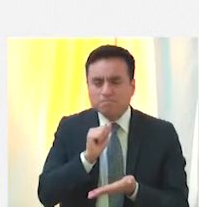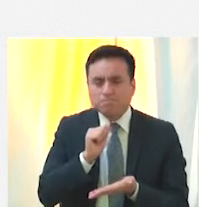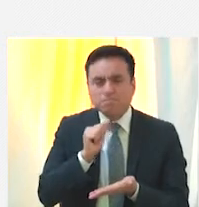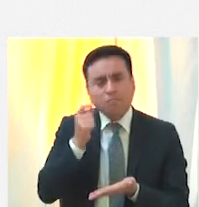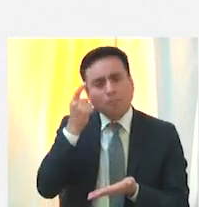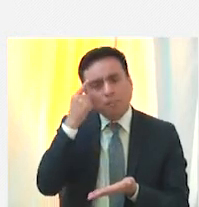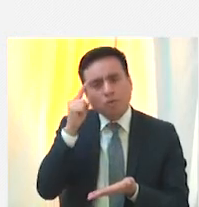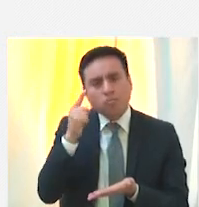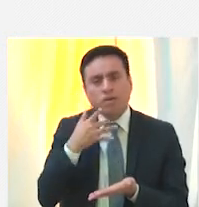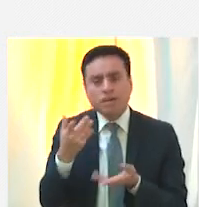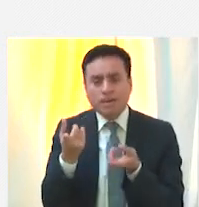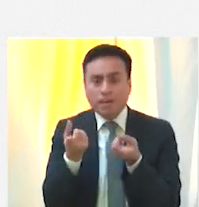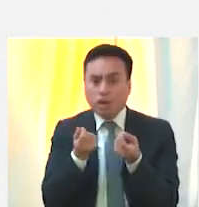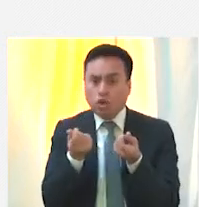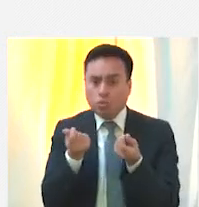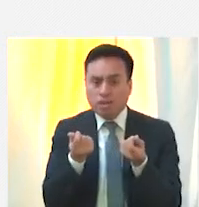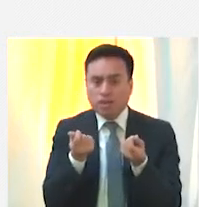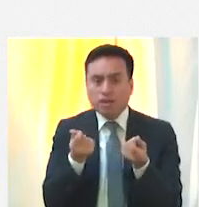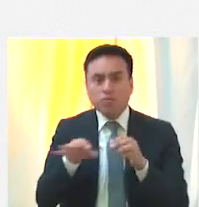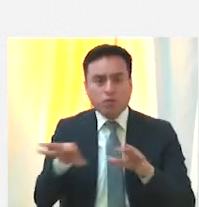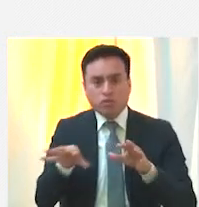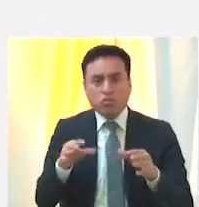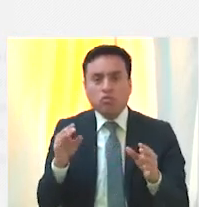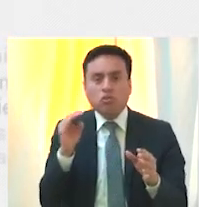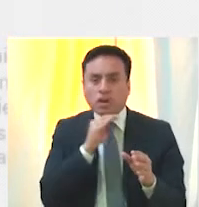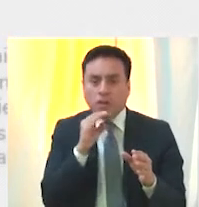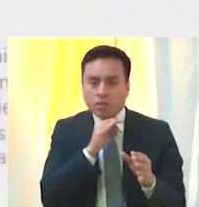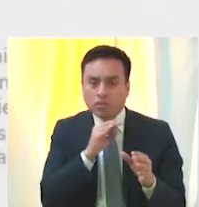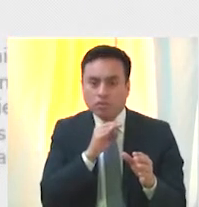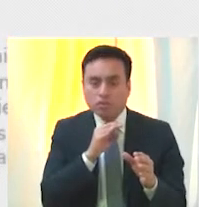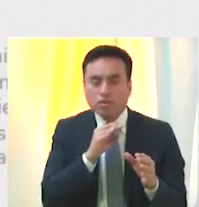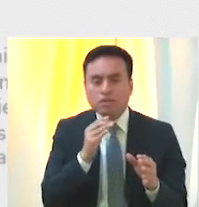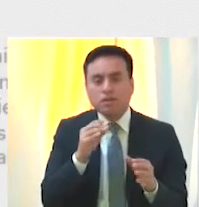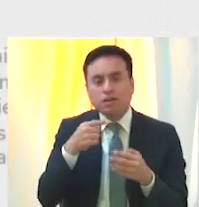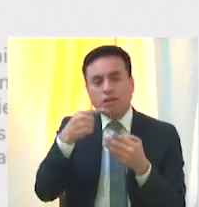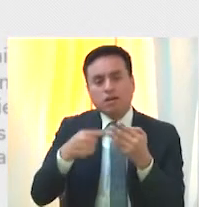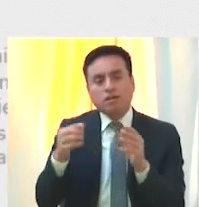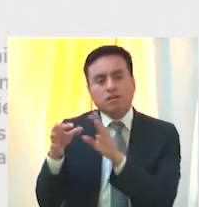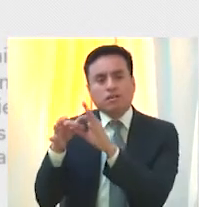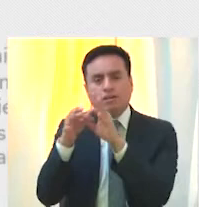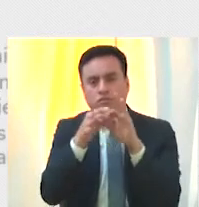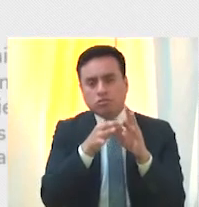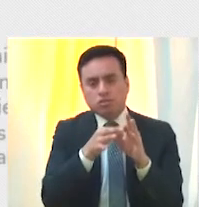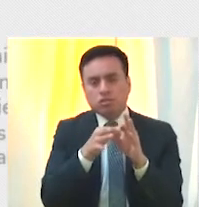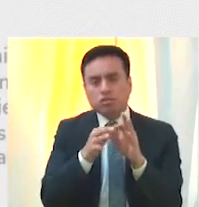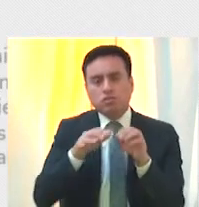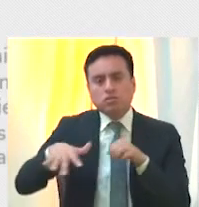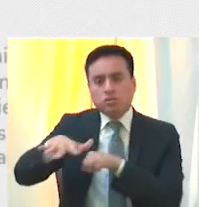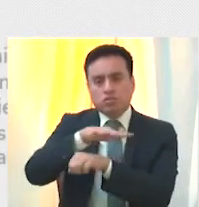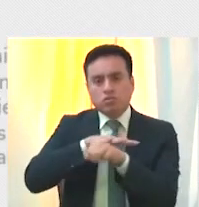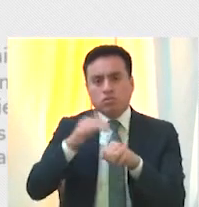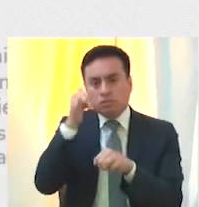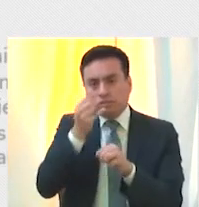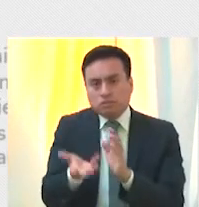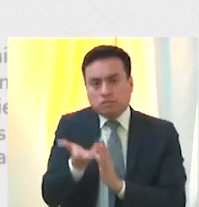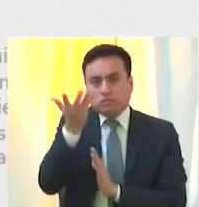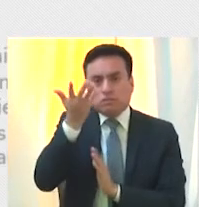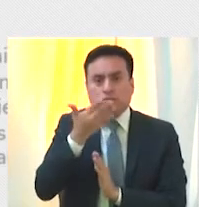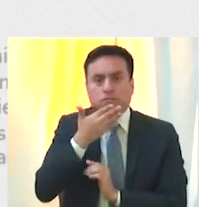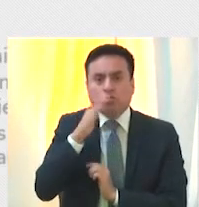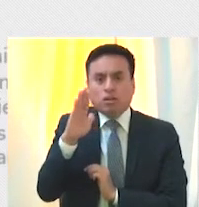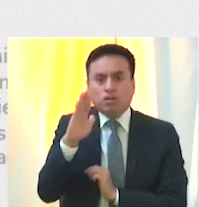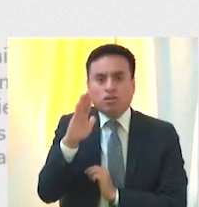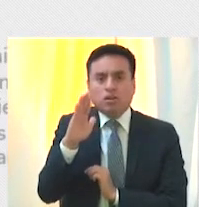extremadamente ambiciosa, sino que porque la economía se está moviendo muy rápido, y de hecho las razones por las cuales nuestra situación de emisiones ha mejorado es porque